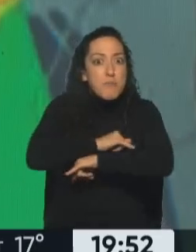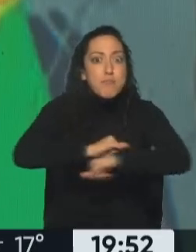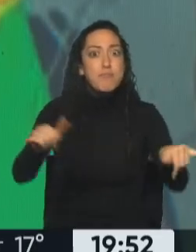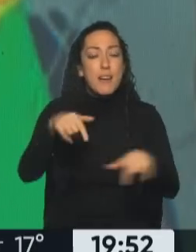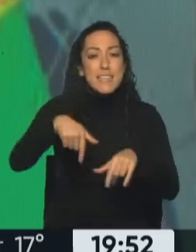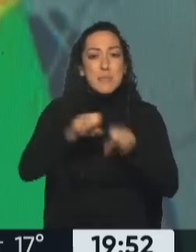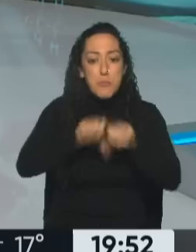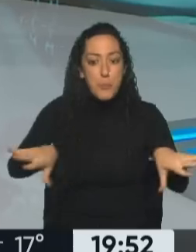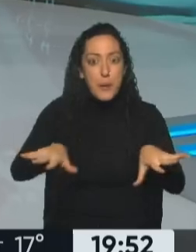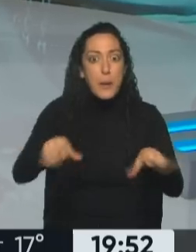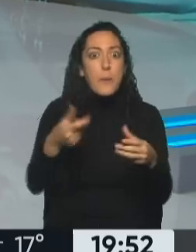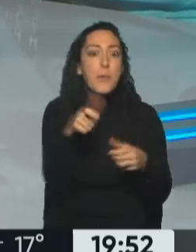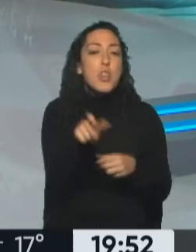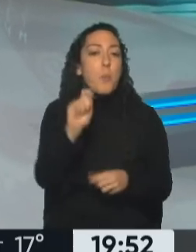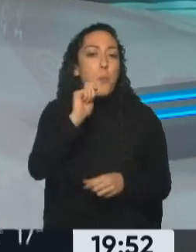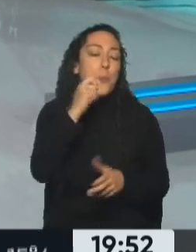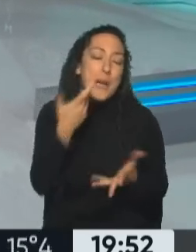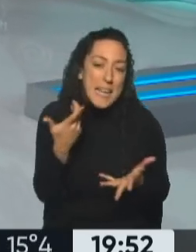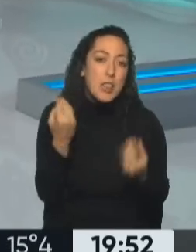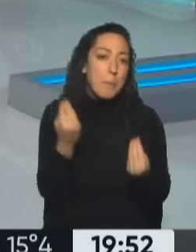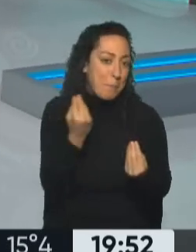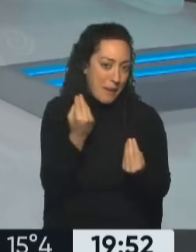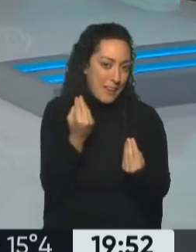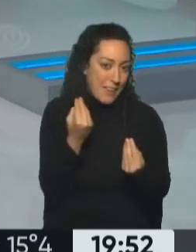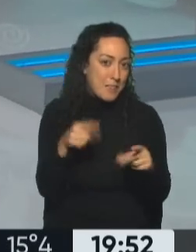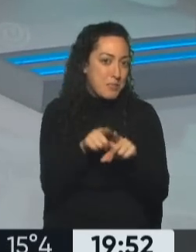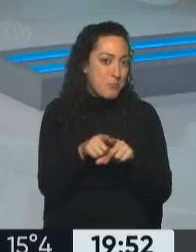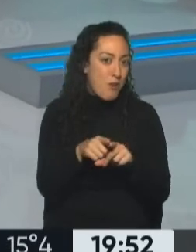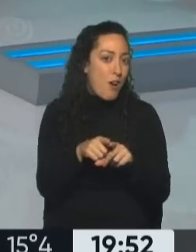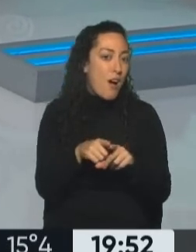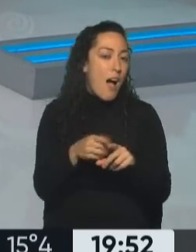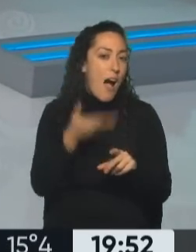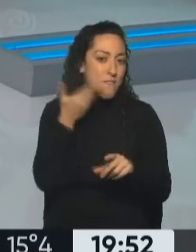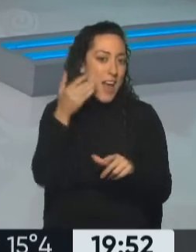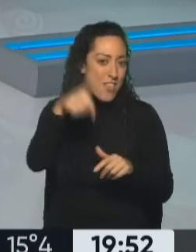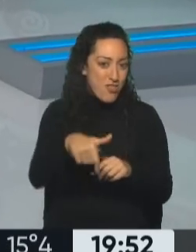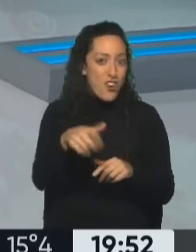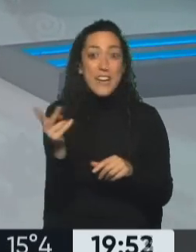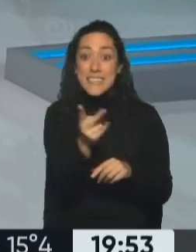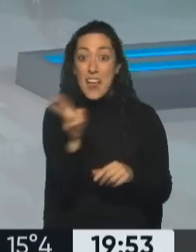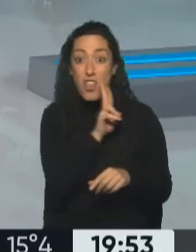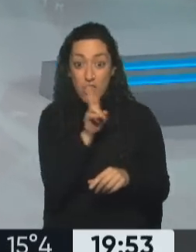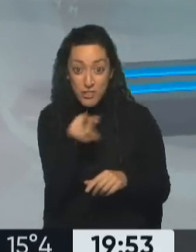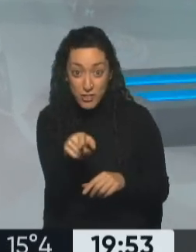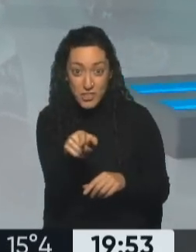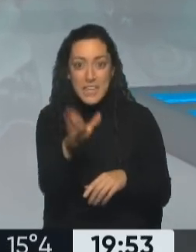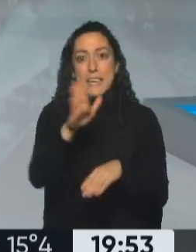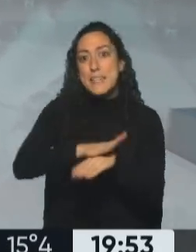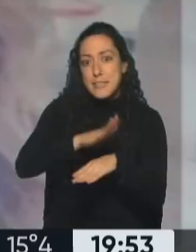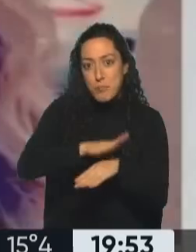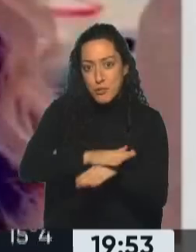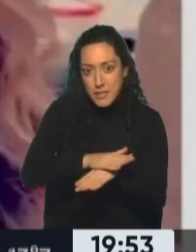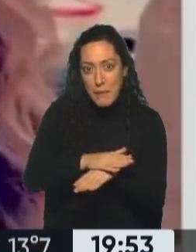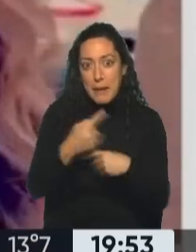muy lindo para ponerle cuerpo justamente a esto que estamos hablando. Ellas dos son las encargadas